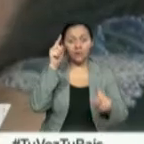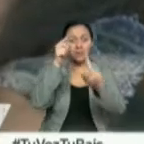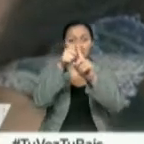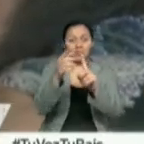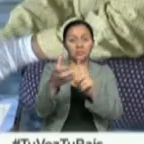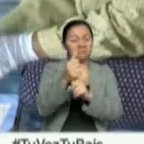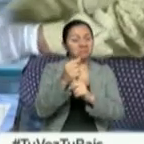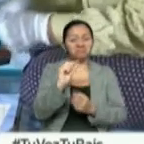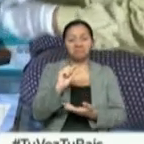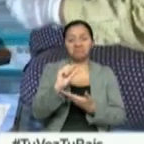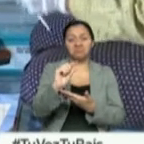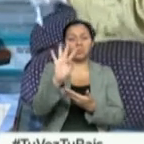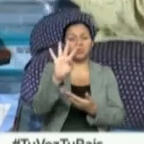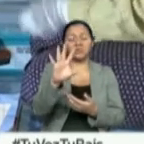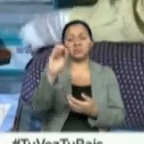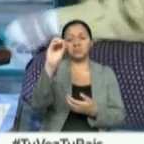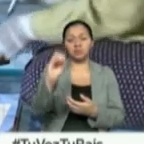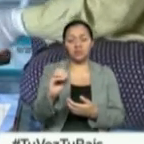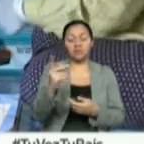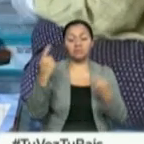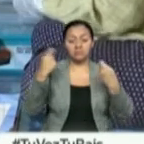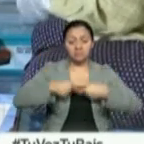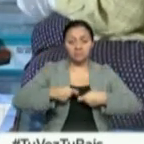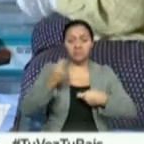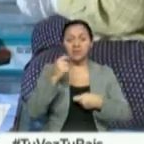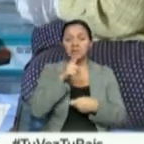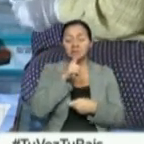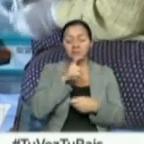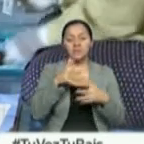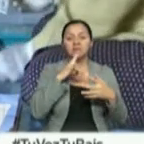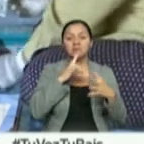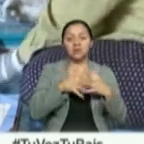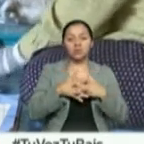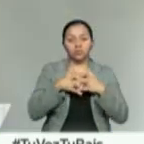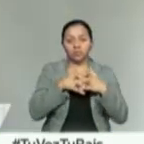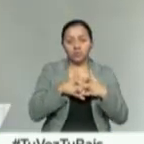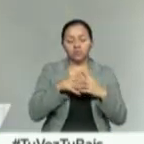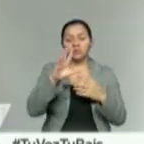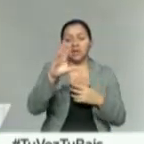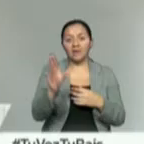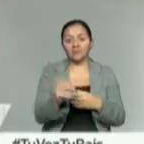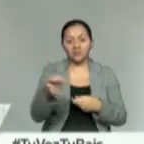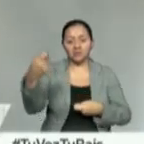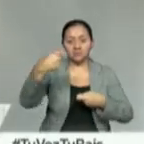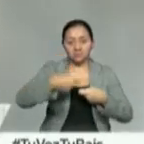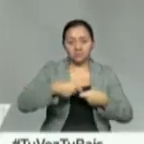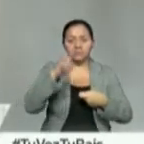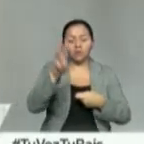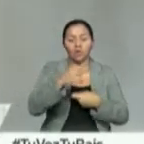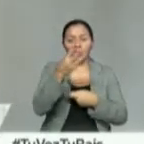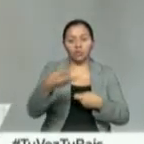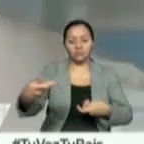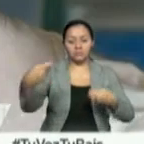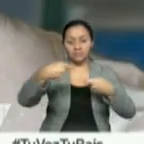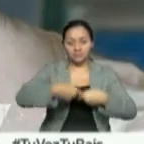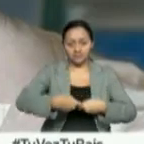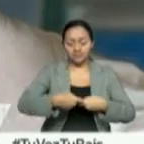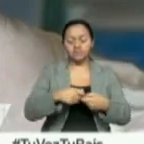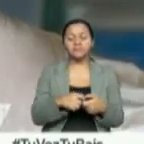de aportes de eeuu un 32% de países con malaria y un 16% de reino unido